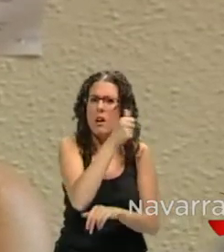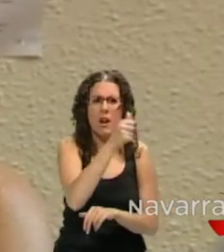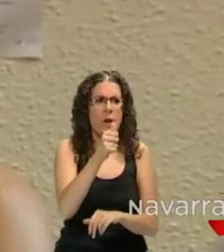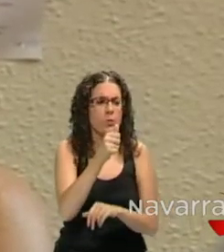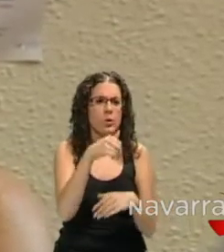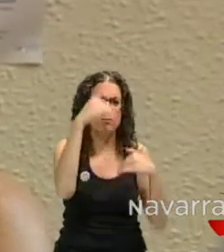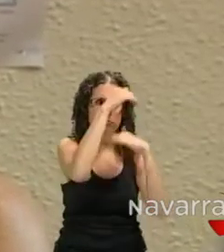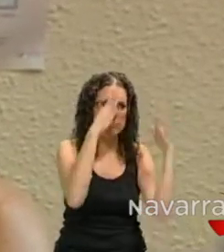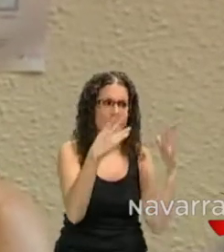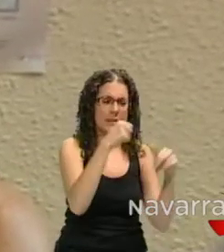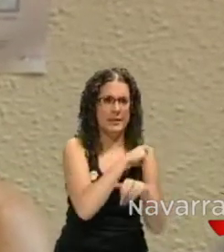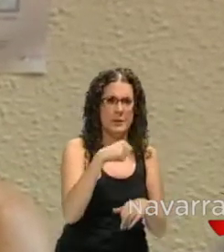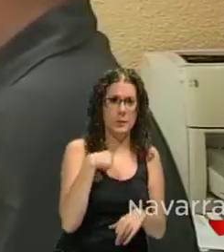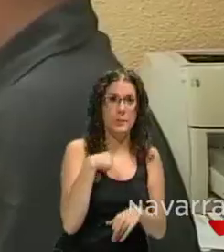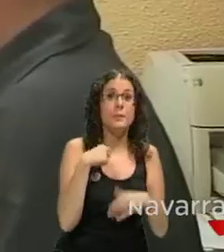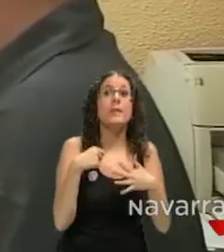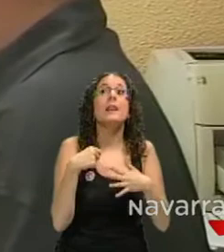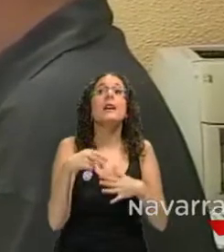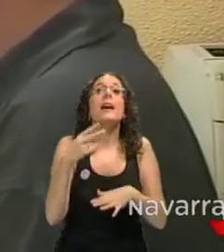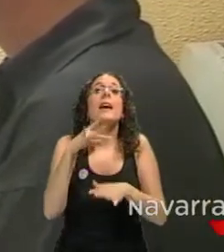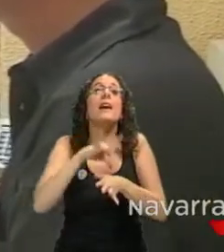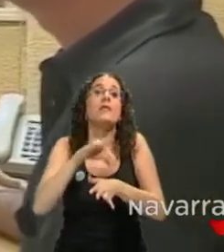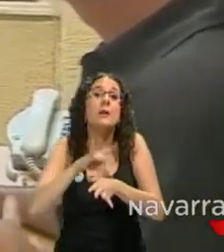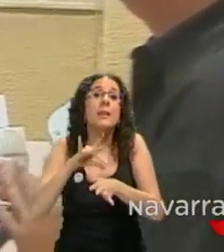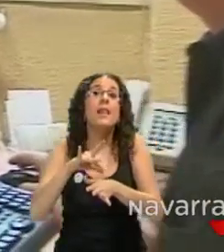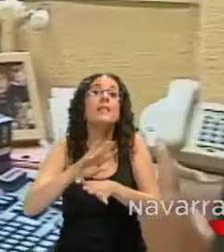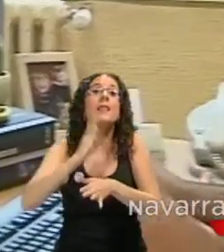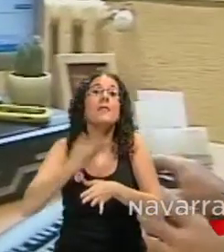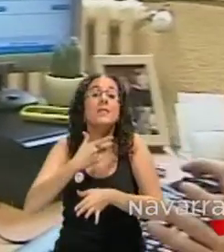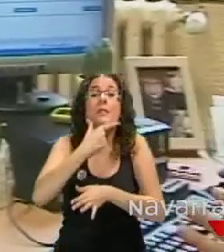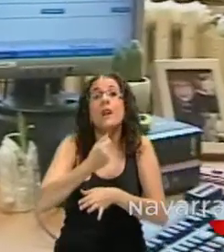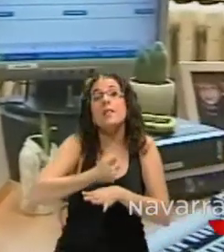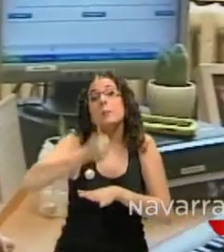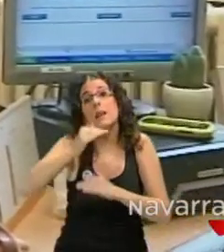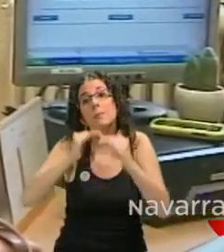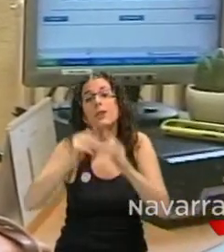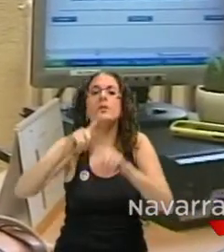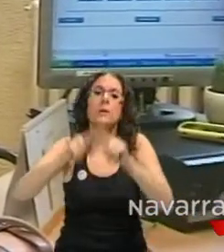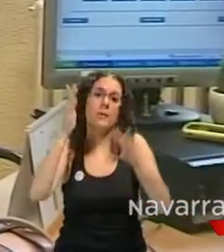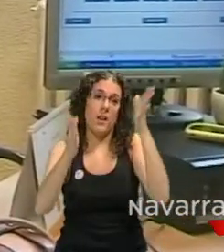en función del país o de la época en la que se viaje. En el Centro de Vacunación Internacional